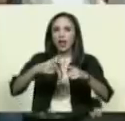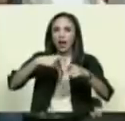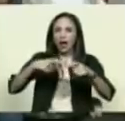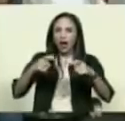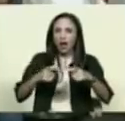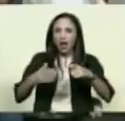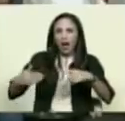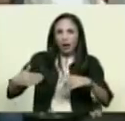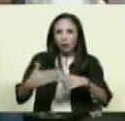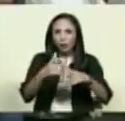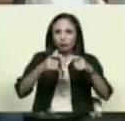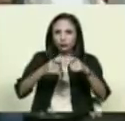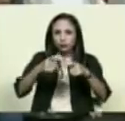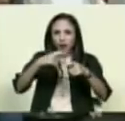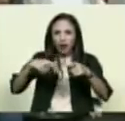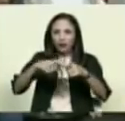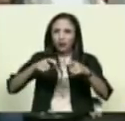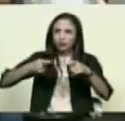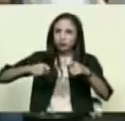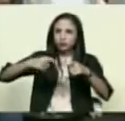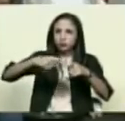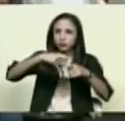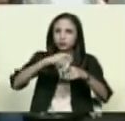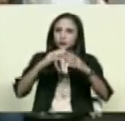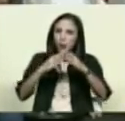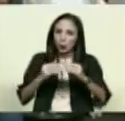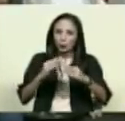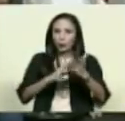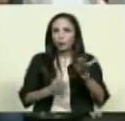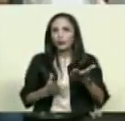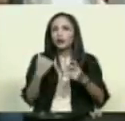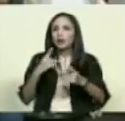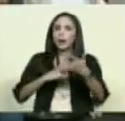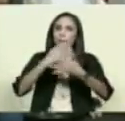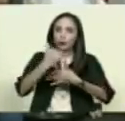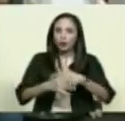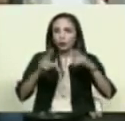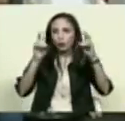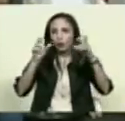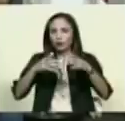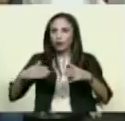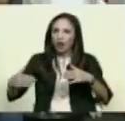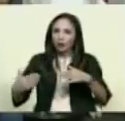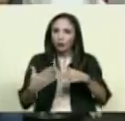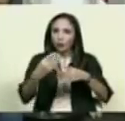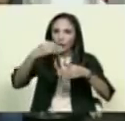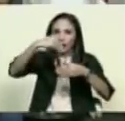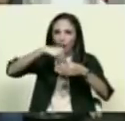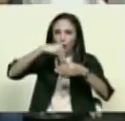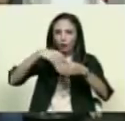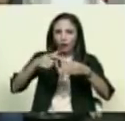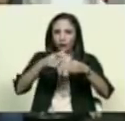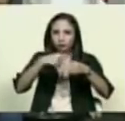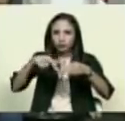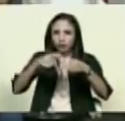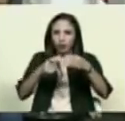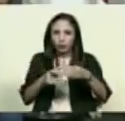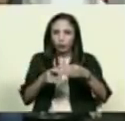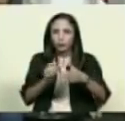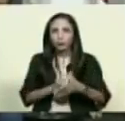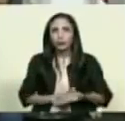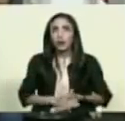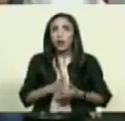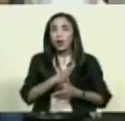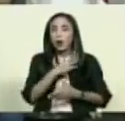Eso significa más alimento para nuestro país. Estamos venciendo y cada día estamos dando la batalla, presidente, con